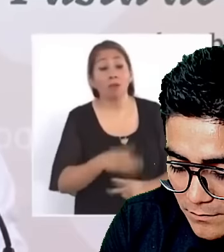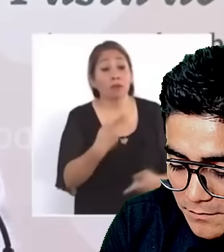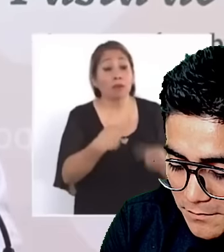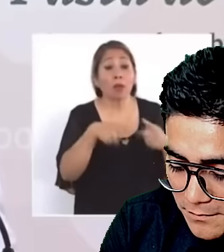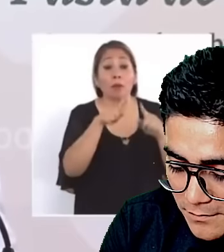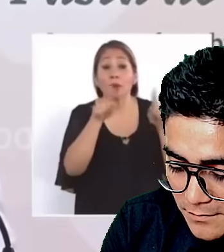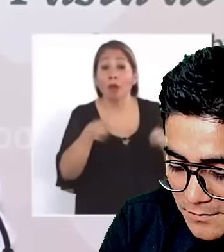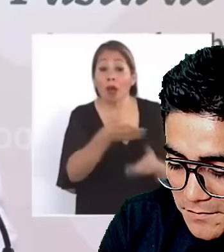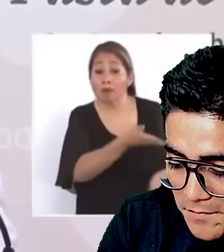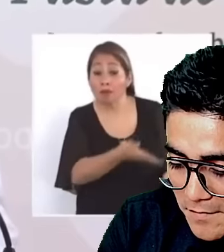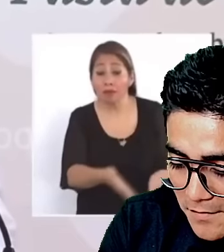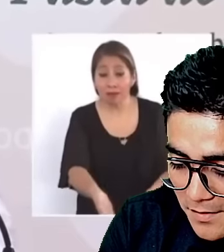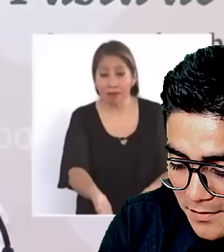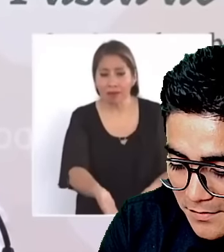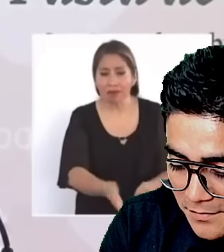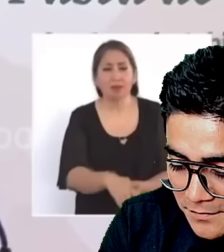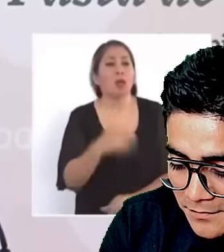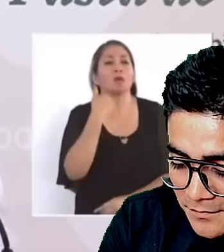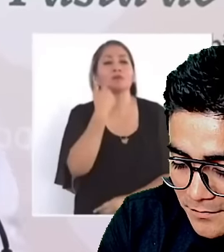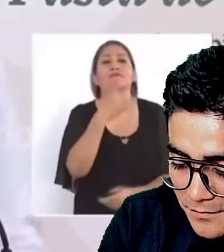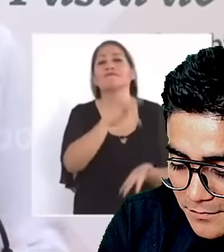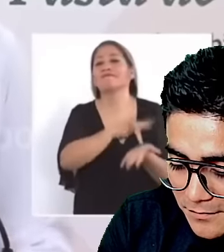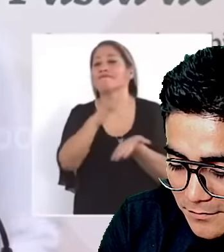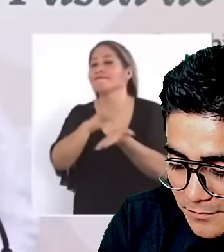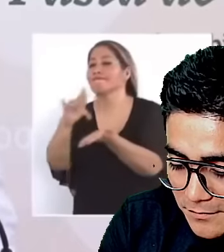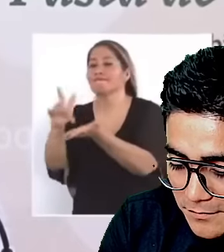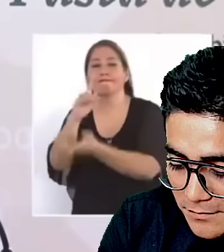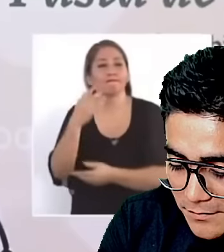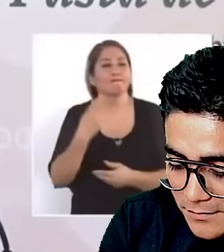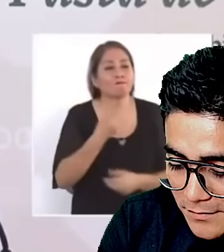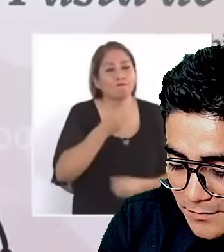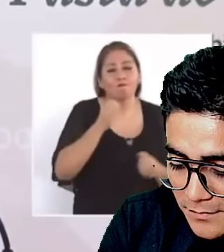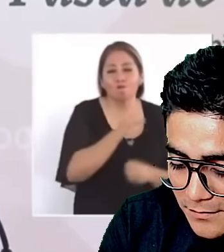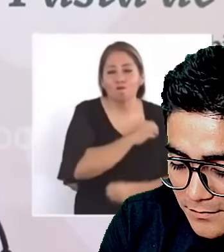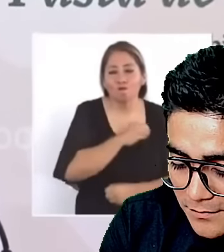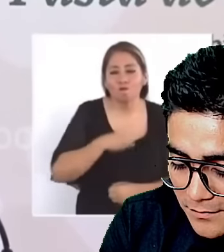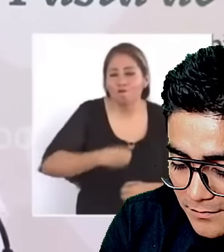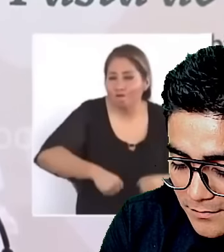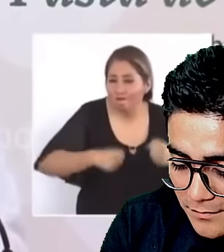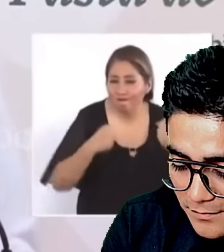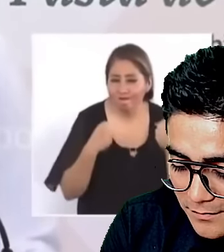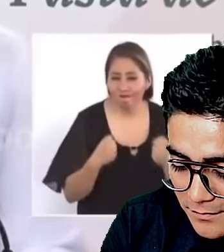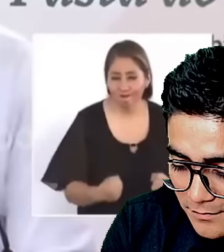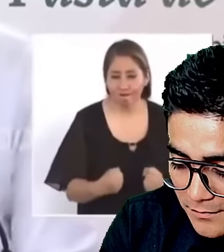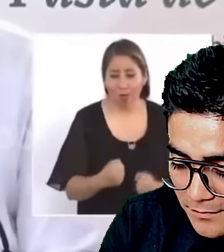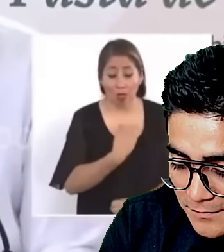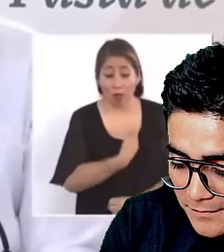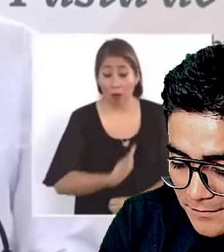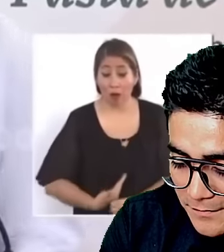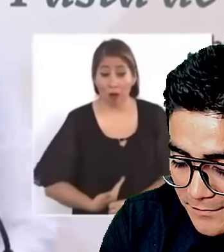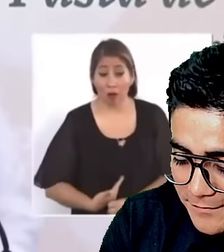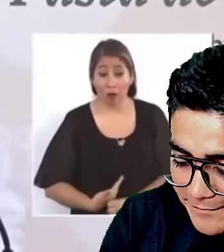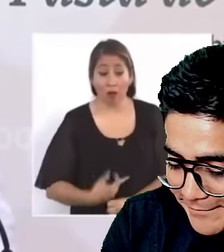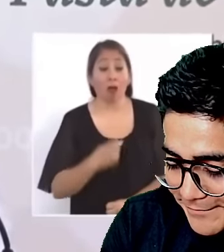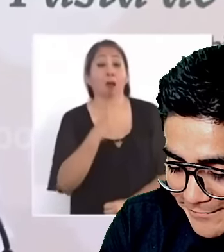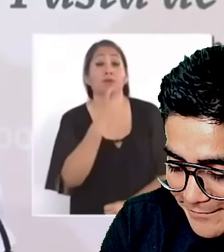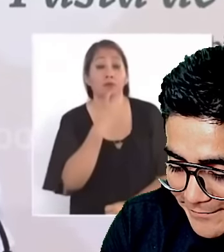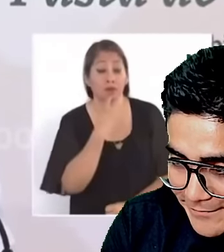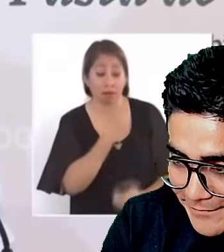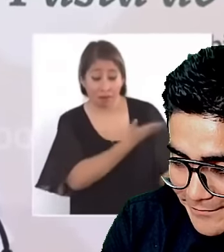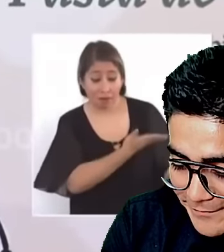bienvenida, quiero agradecer el compromiso total del presidente Andrés Manuel